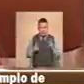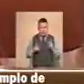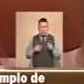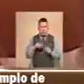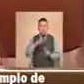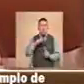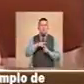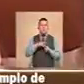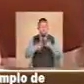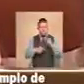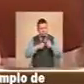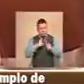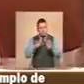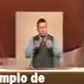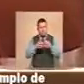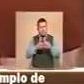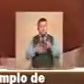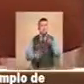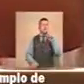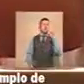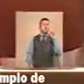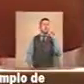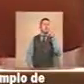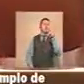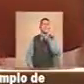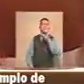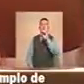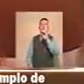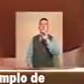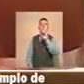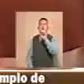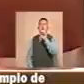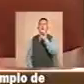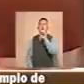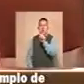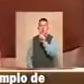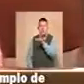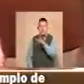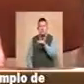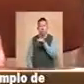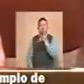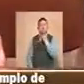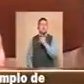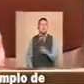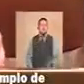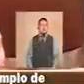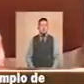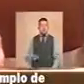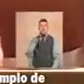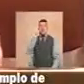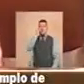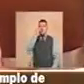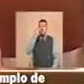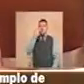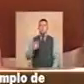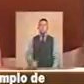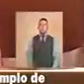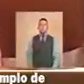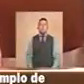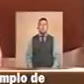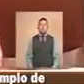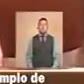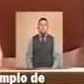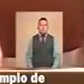renacimiento entre Sonsón y Dorada. Pero ¿cuál sería la sorpresa